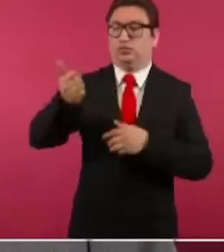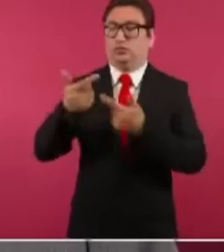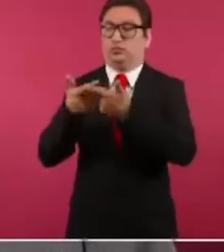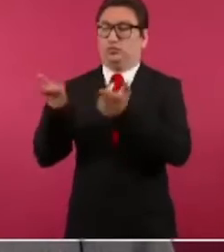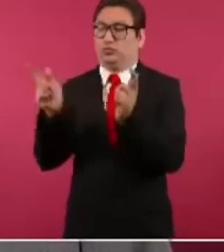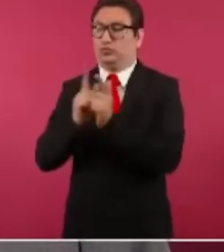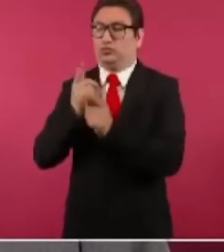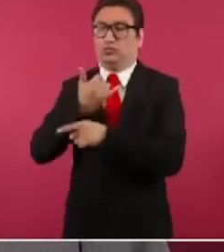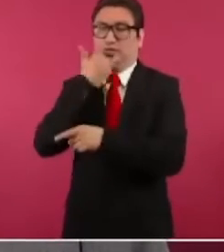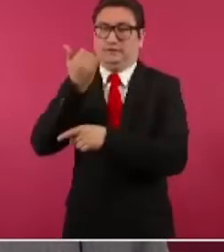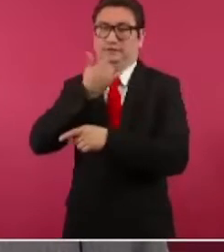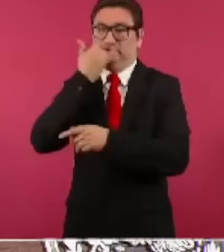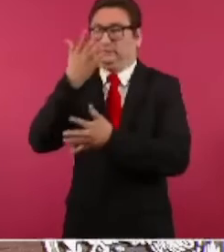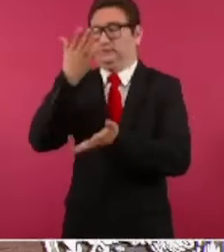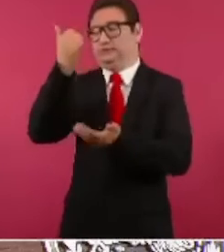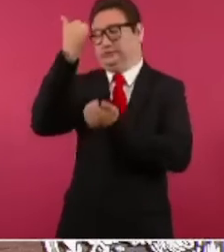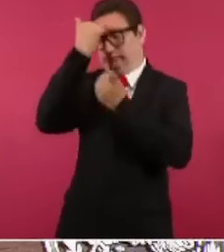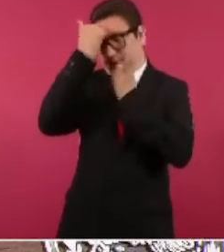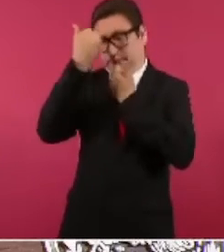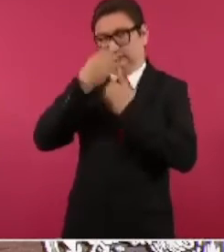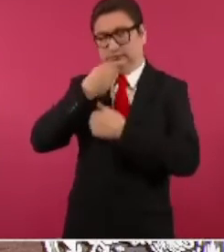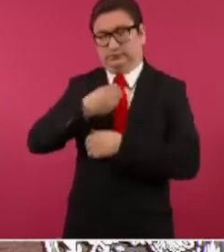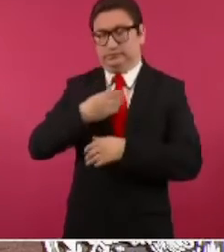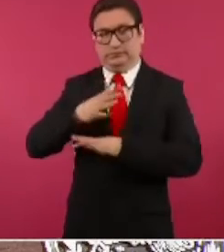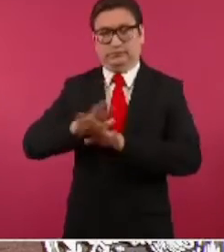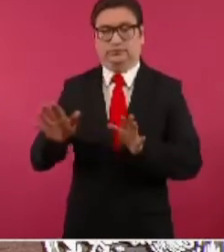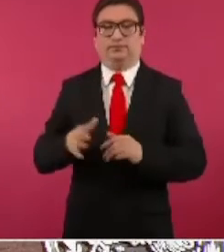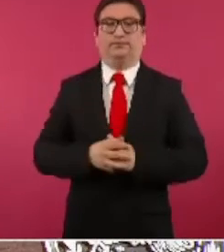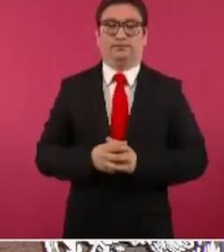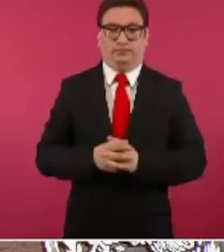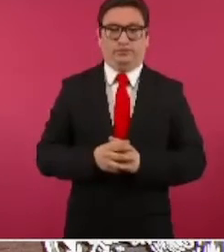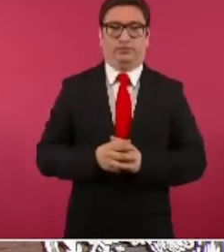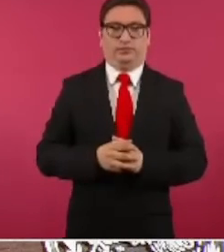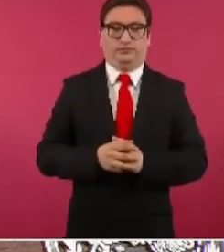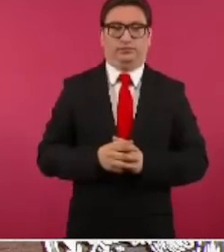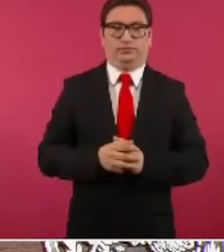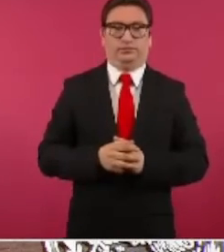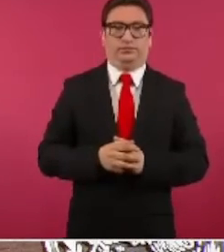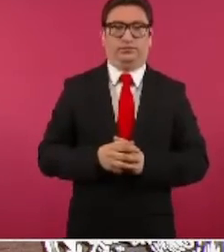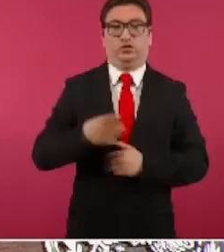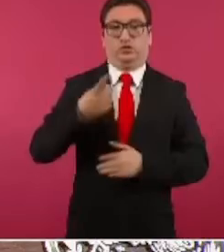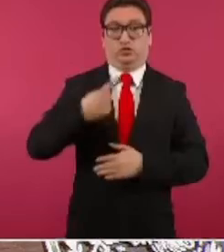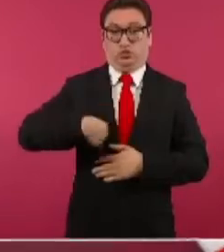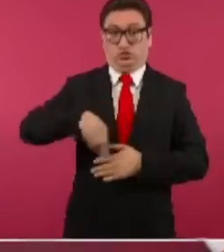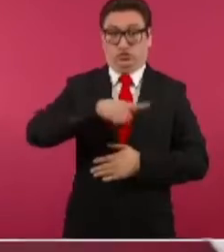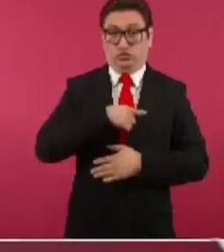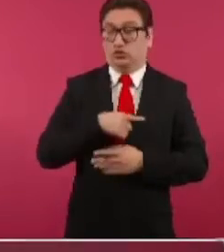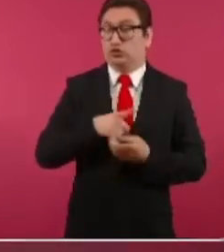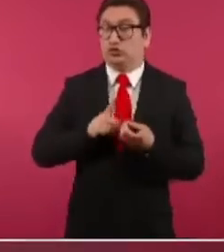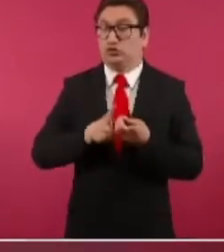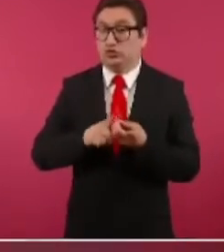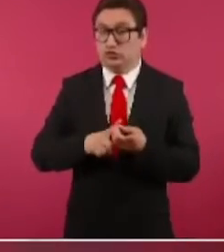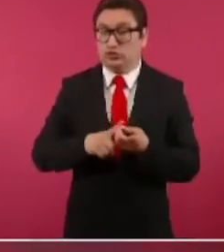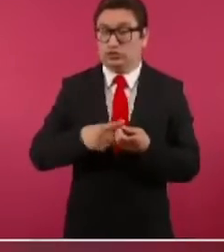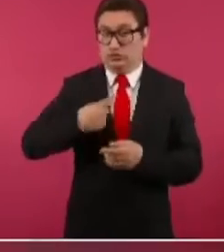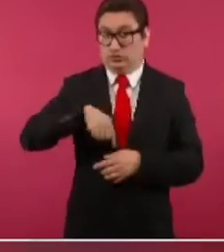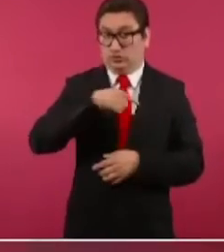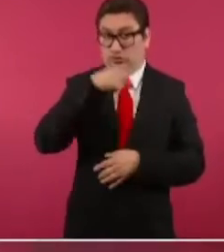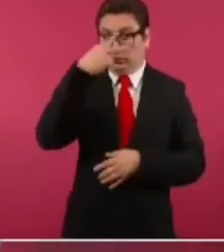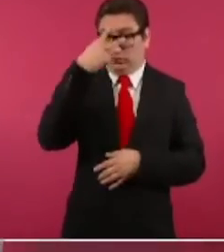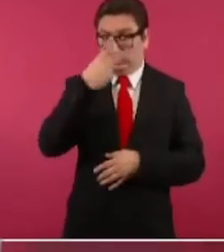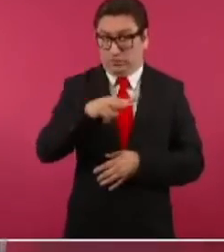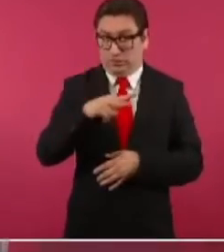y ahora están pagando las consecuencias. Entonces, nosotros estamos en